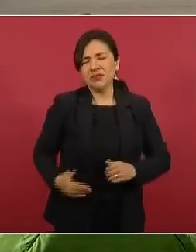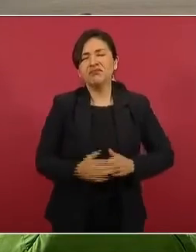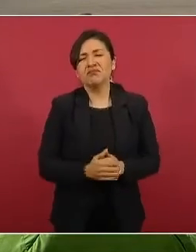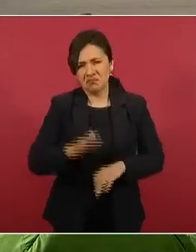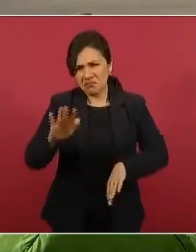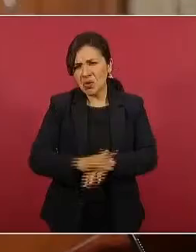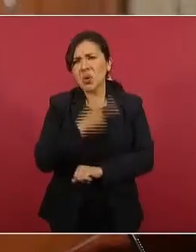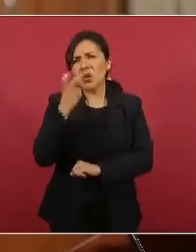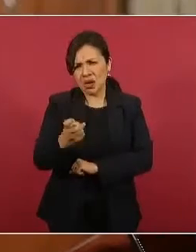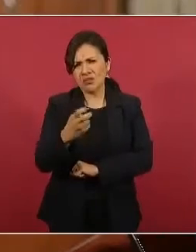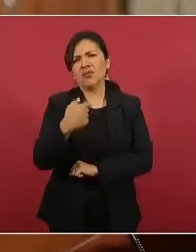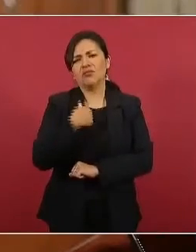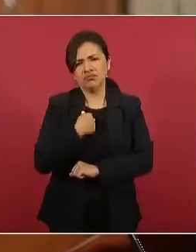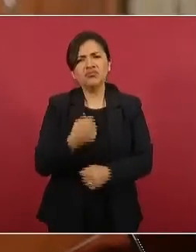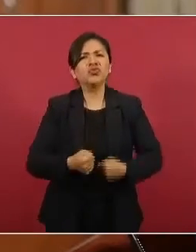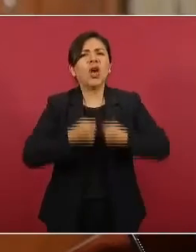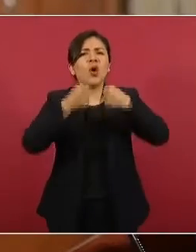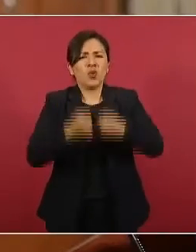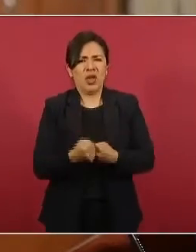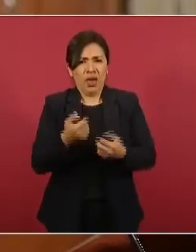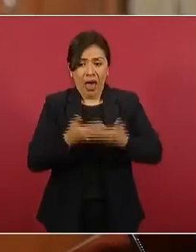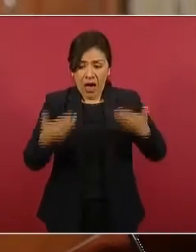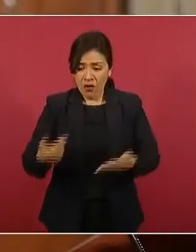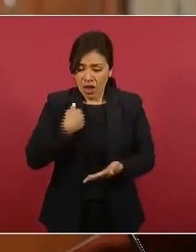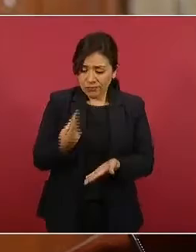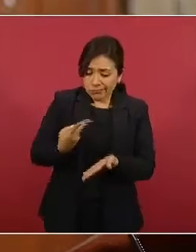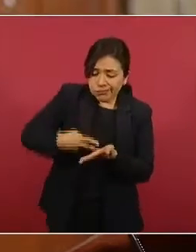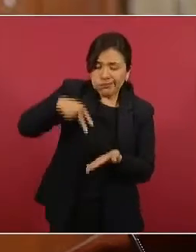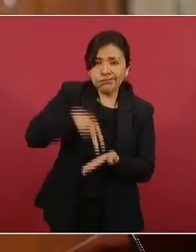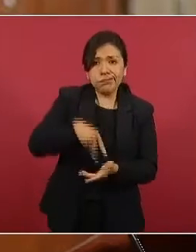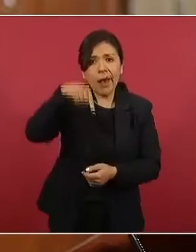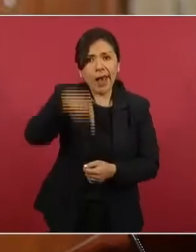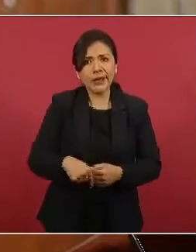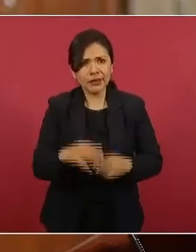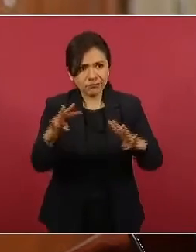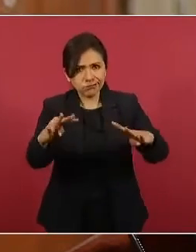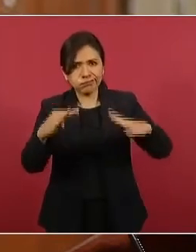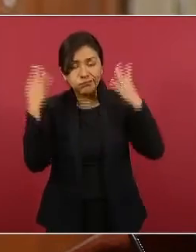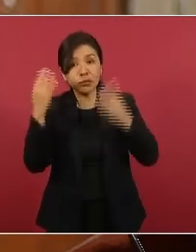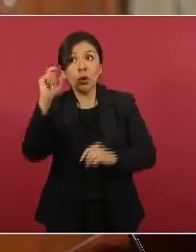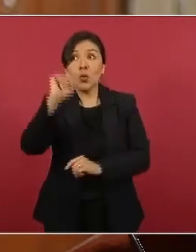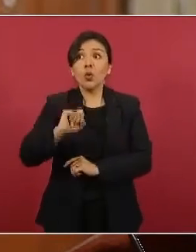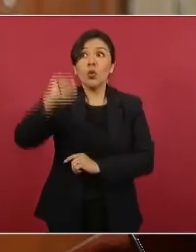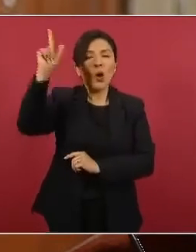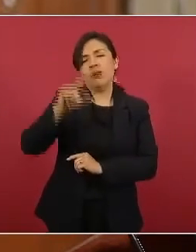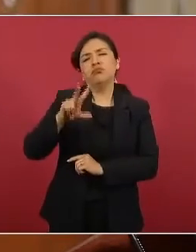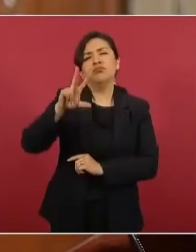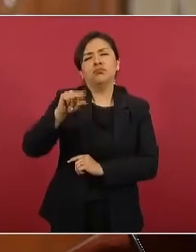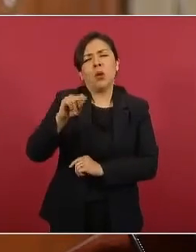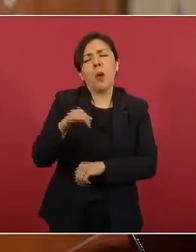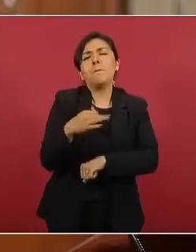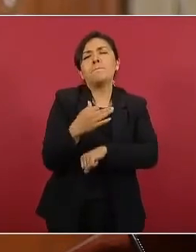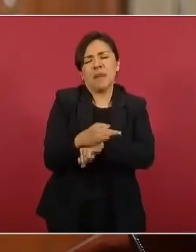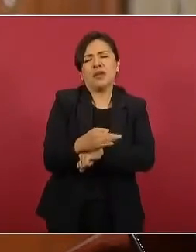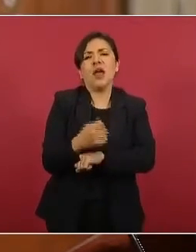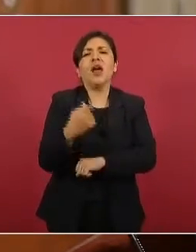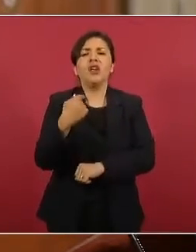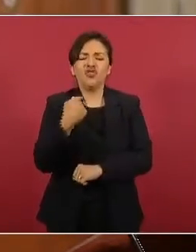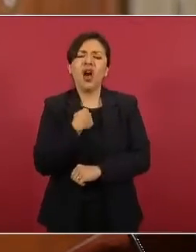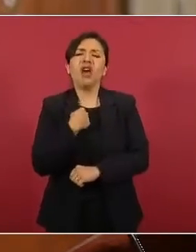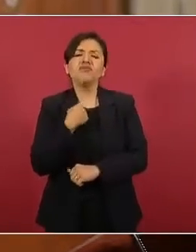y firmeza, desde esta tribuna, aunque no sea la máxima tribuna,